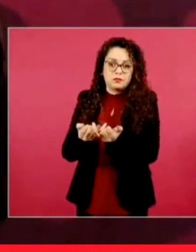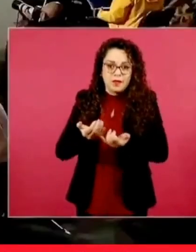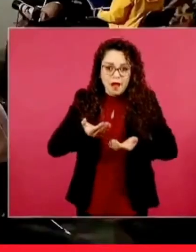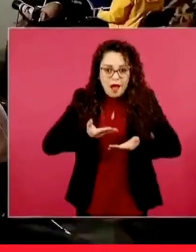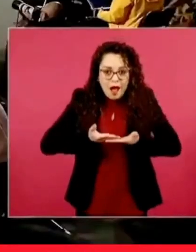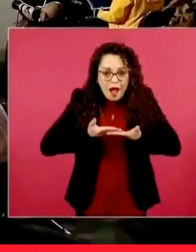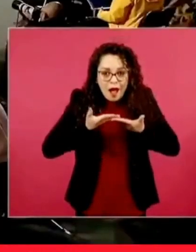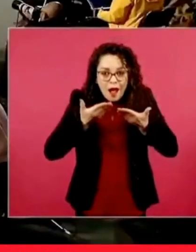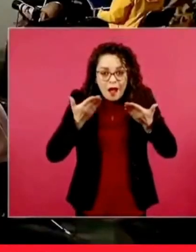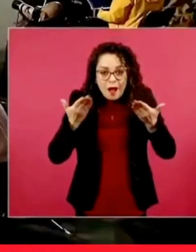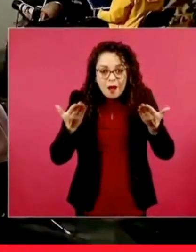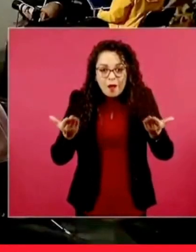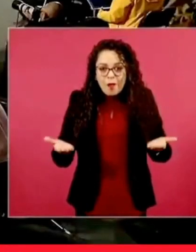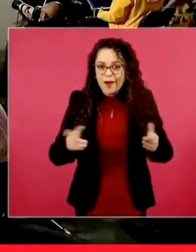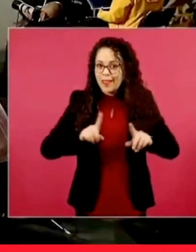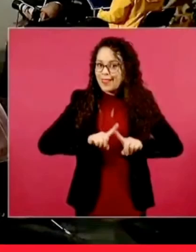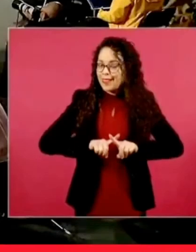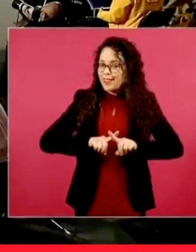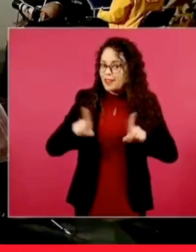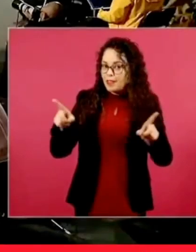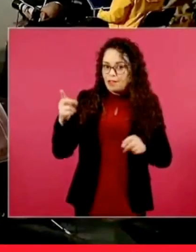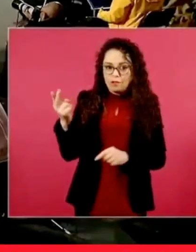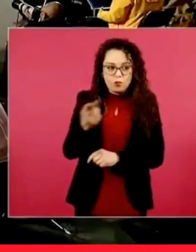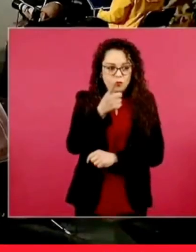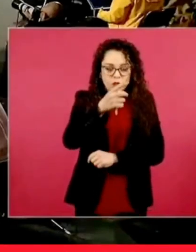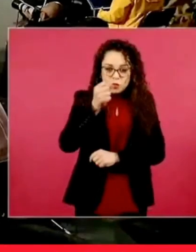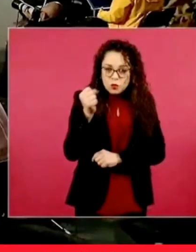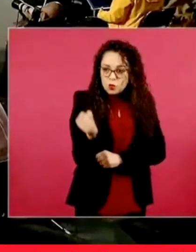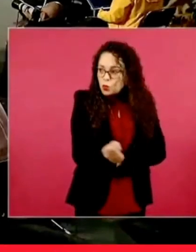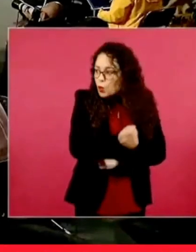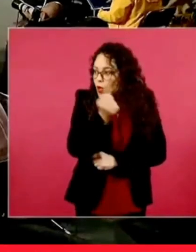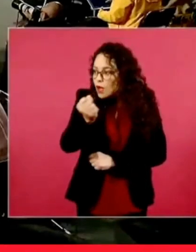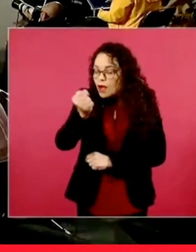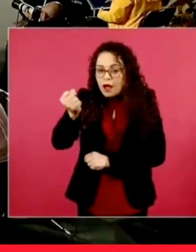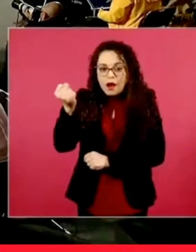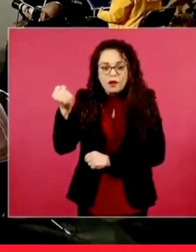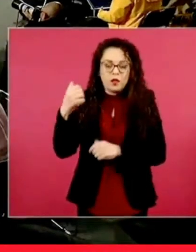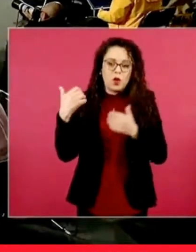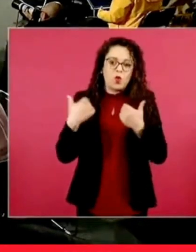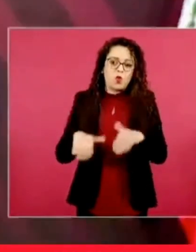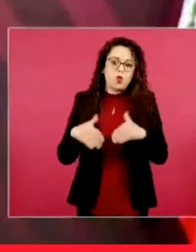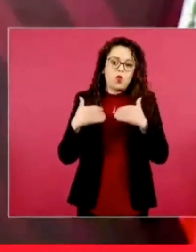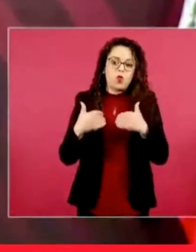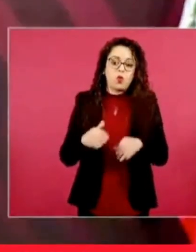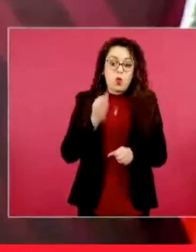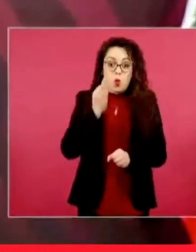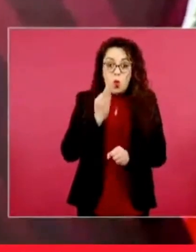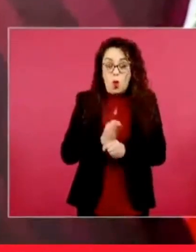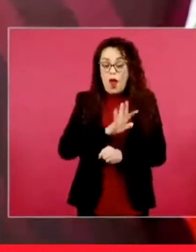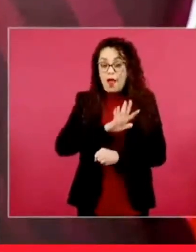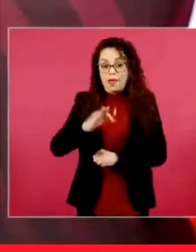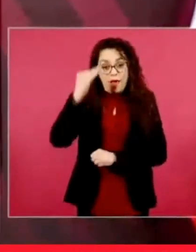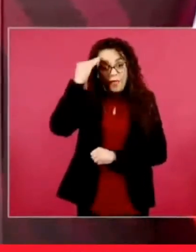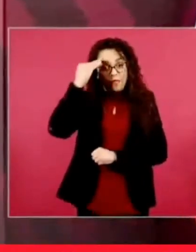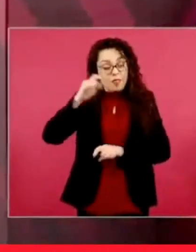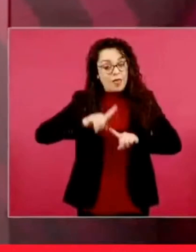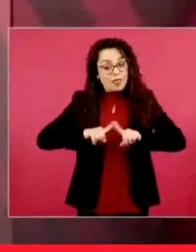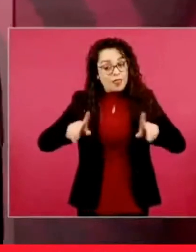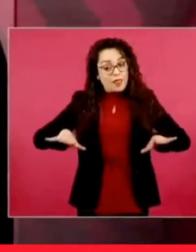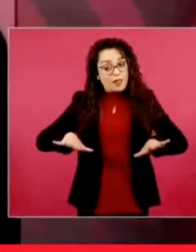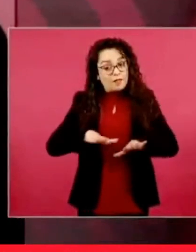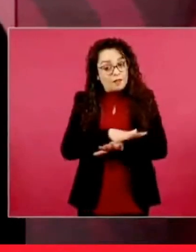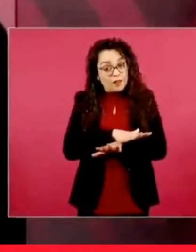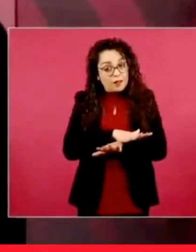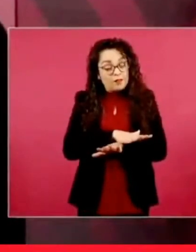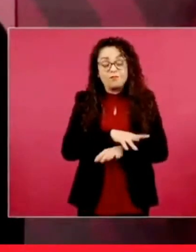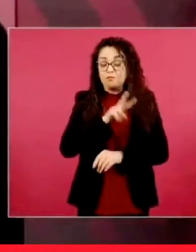Somos afortunados, tenemos la suerte de estar viviendo tiempos